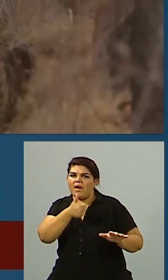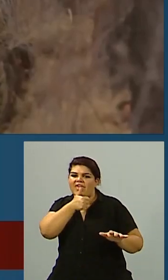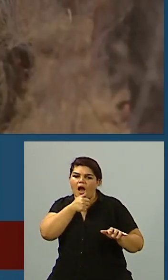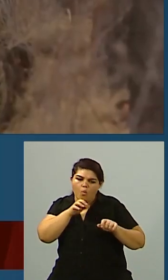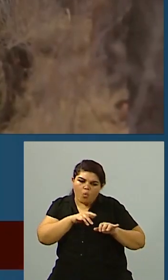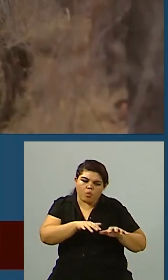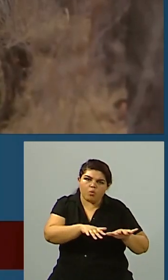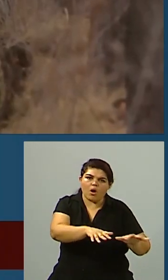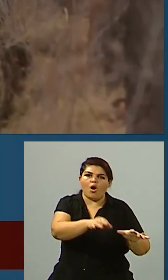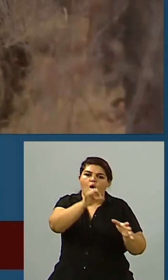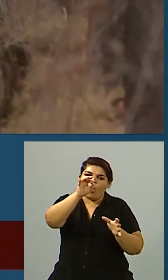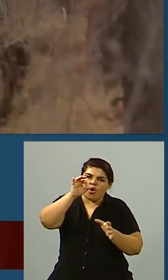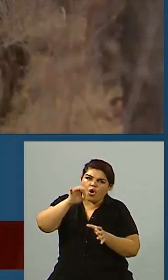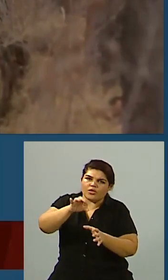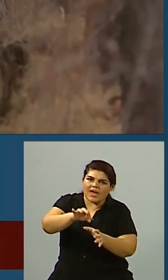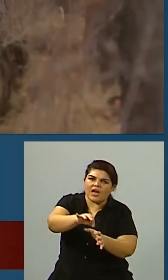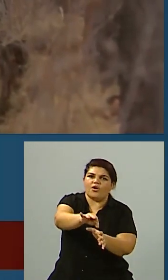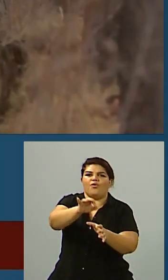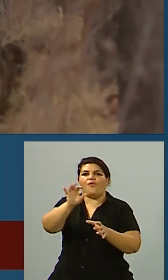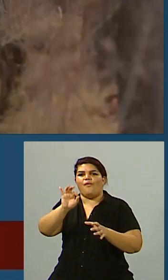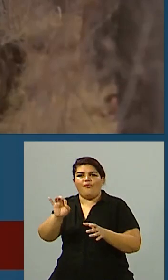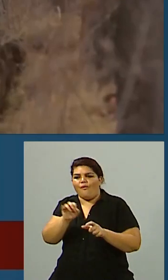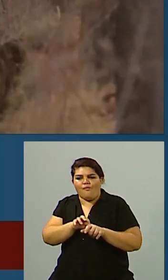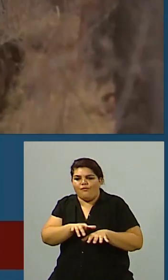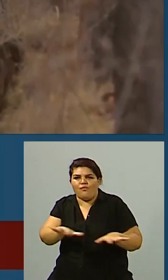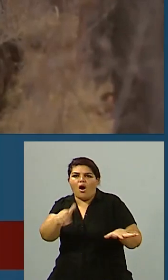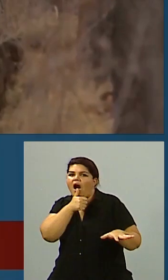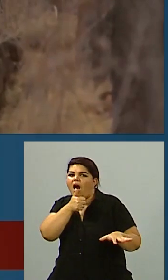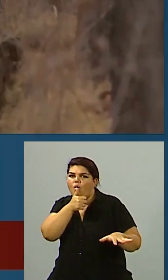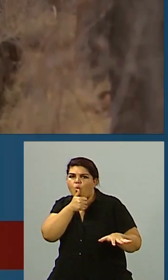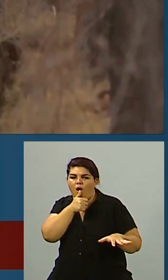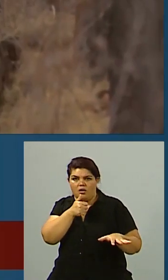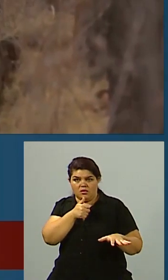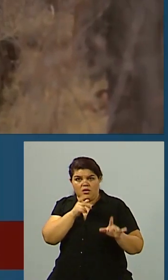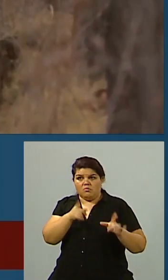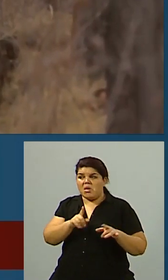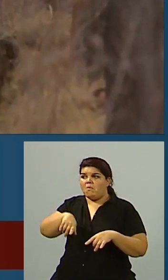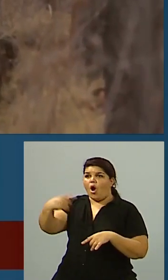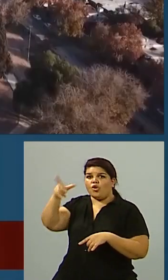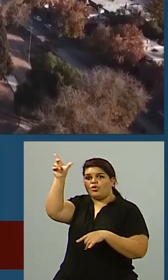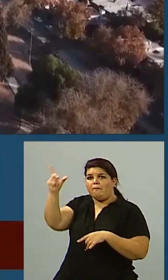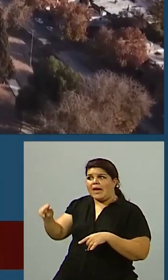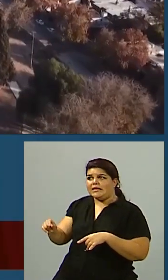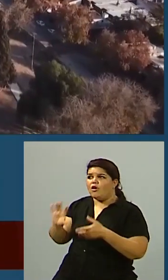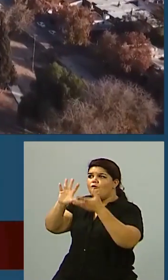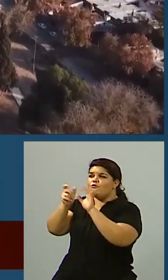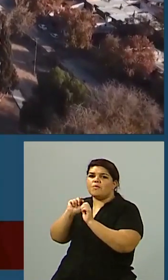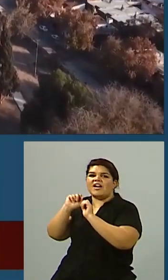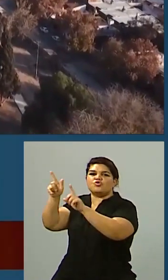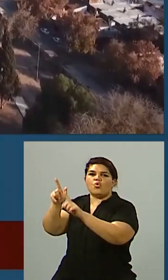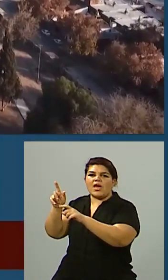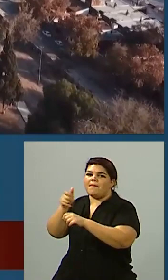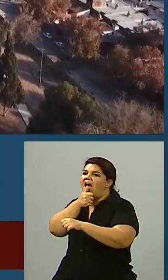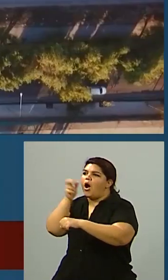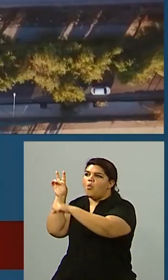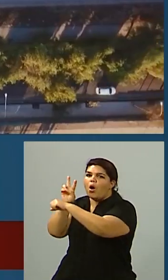también ver las experiencias que están teniendo otros países y que han podido afrontar de otra manera los momentos de escasos de agua.